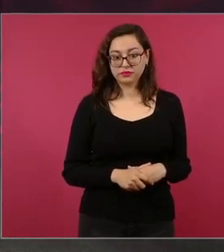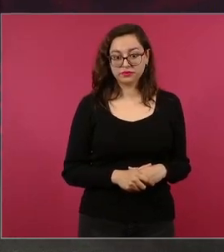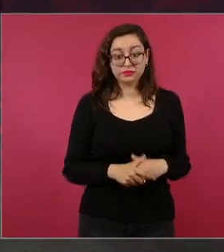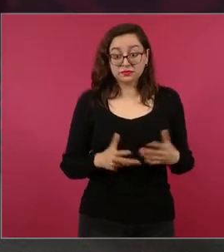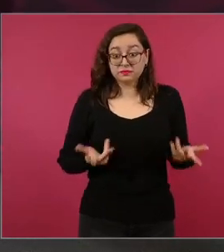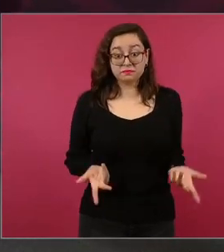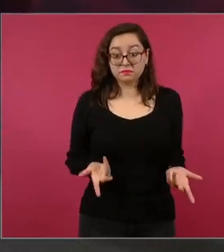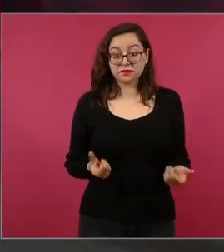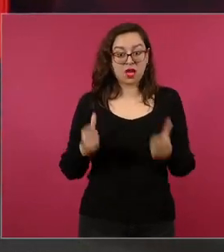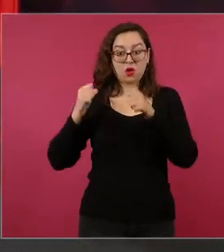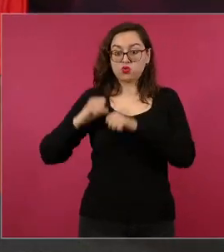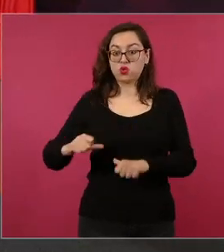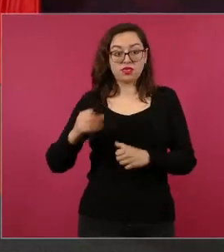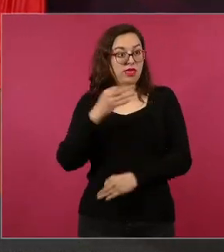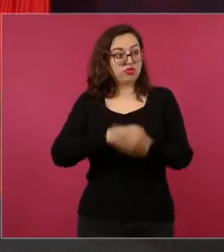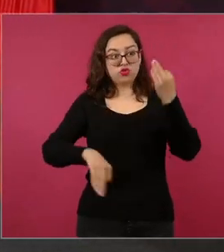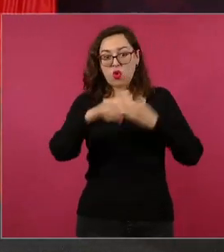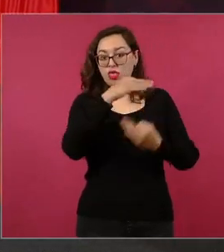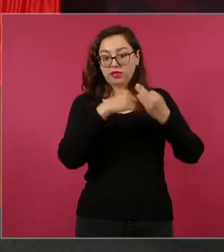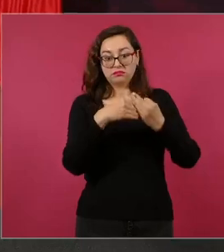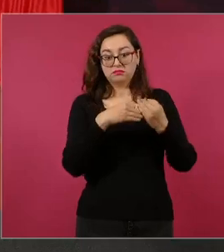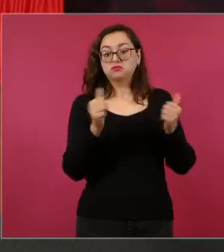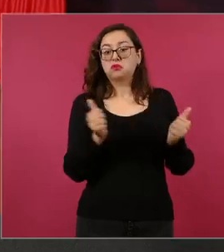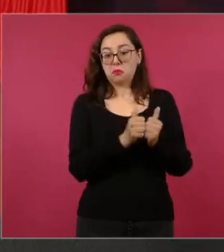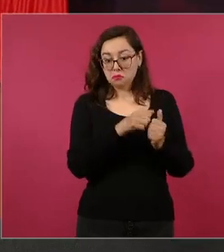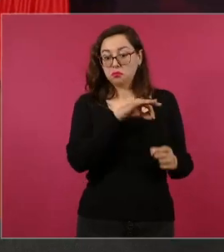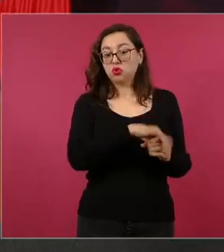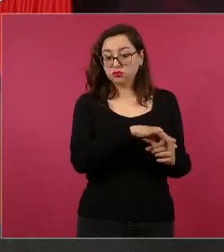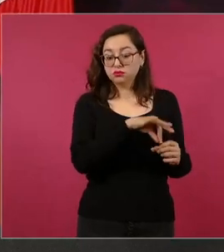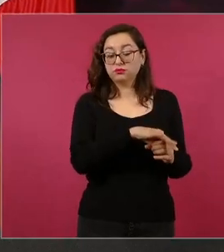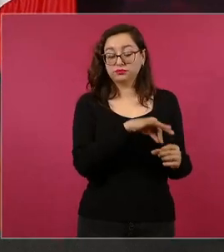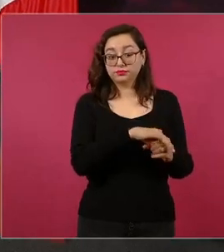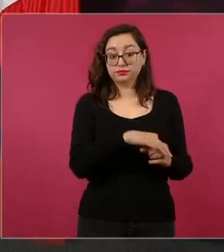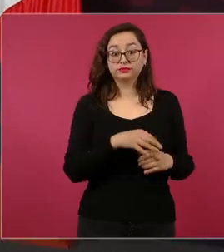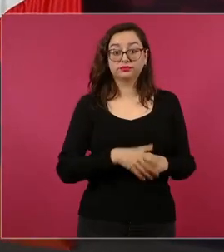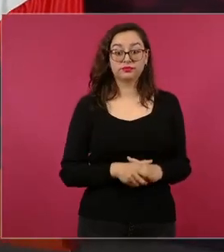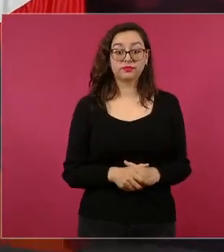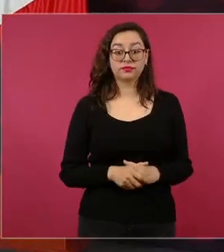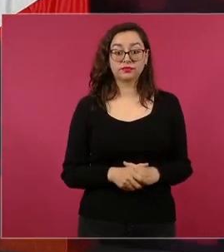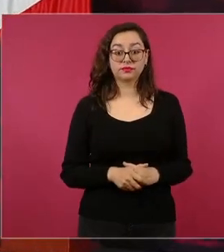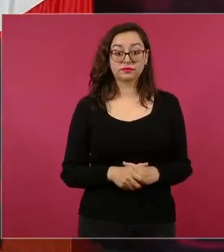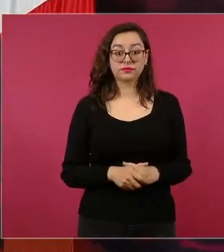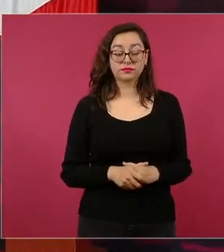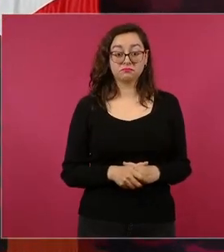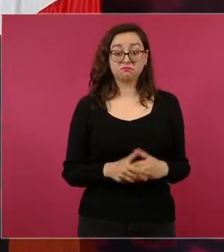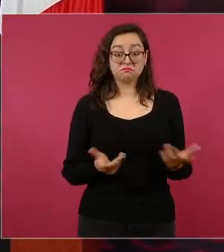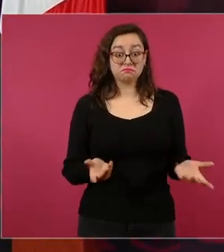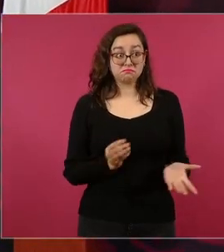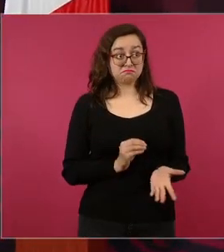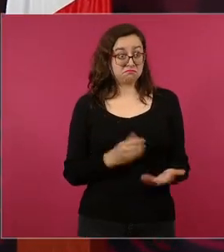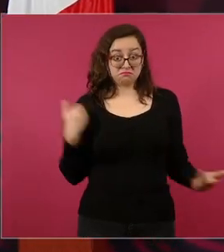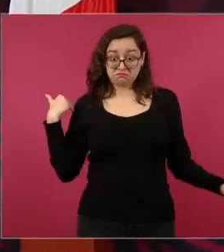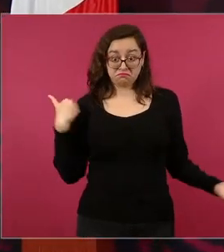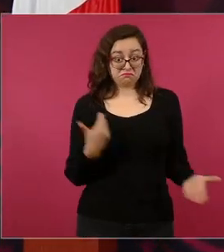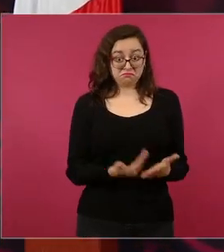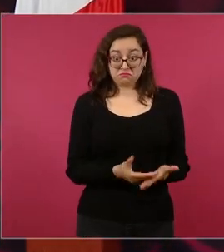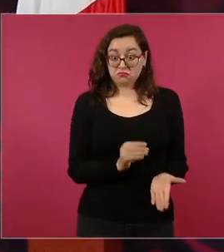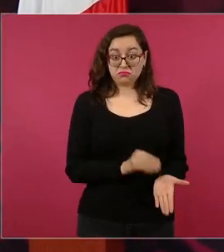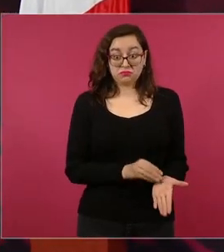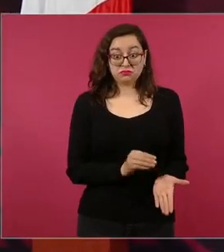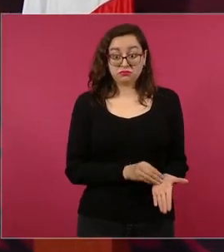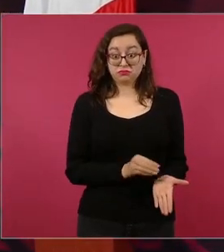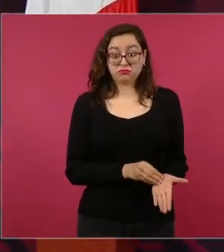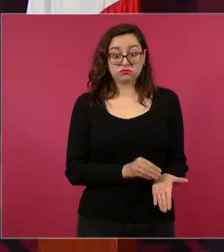Todas las autoridades electas por la gente. Y todavía se conserva, ¿sí?, en